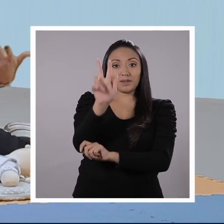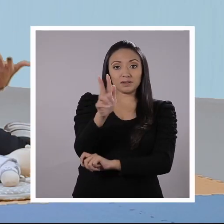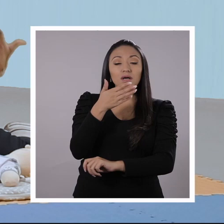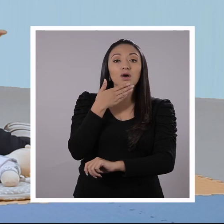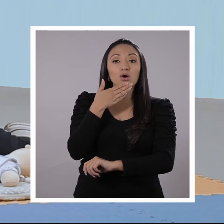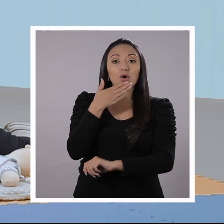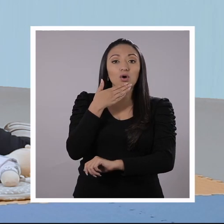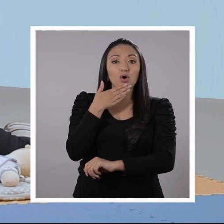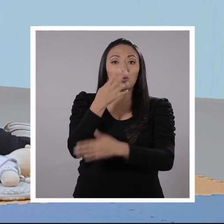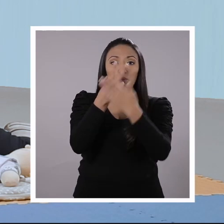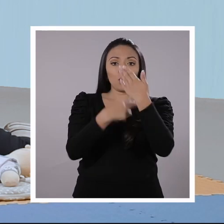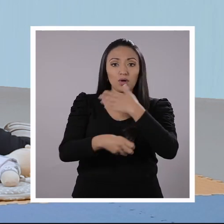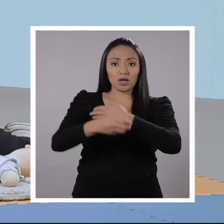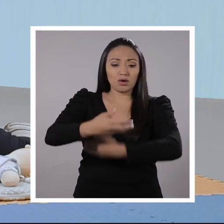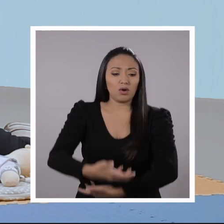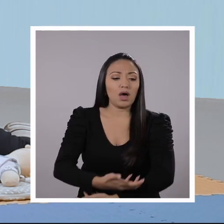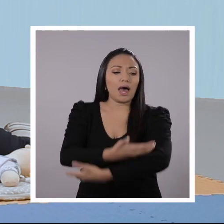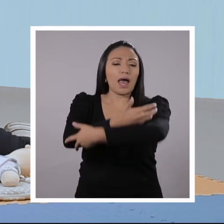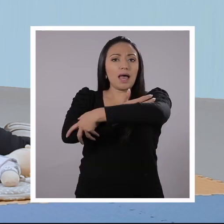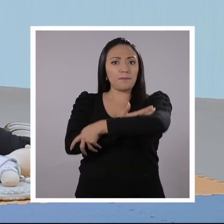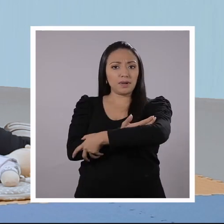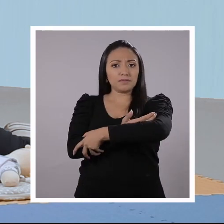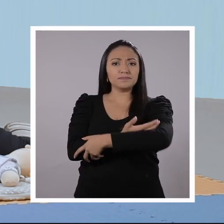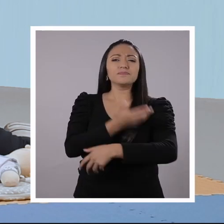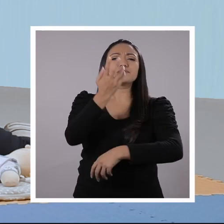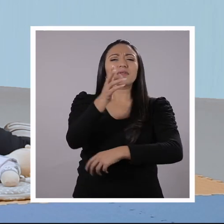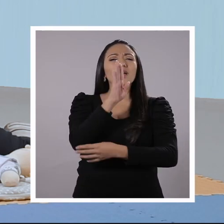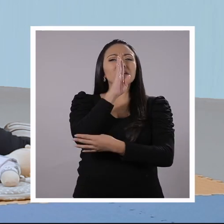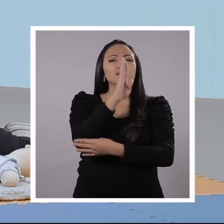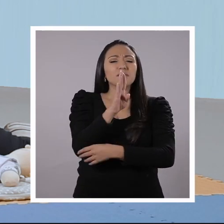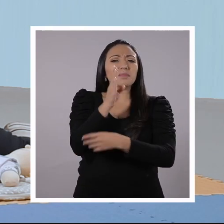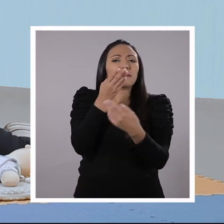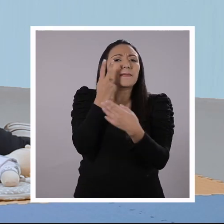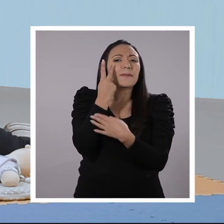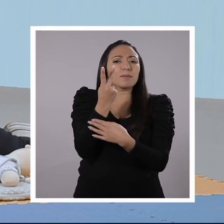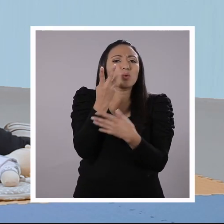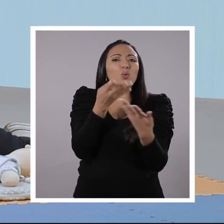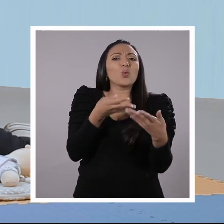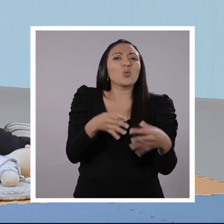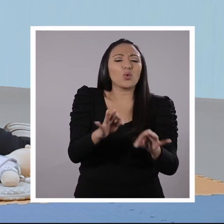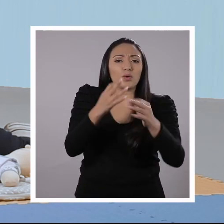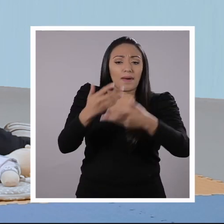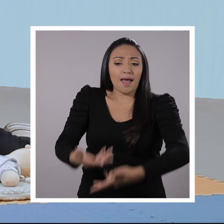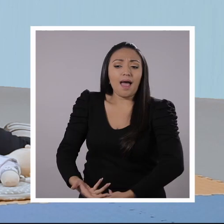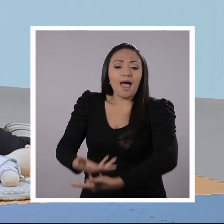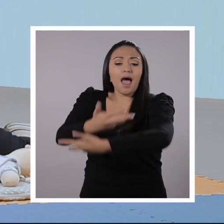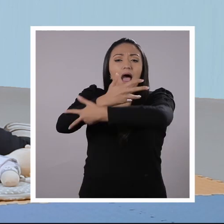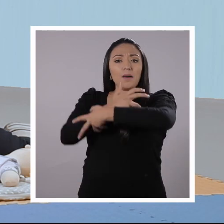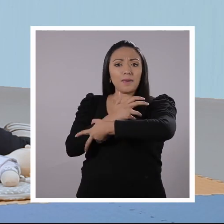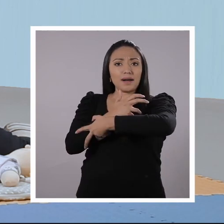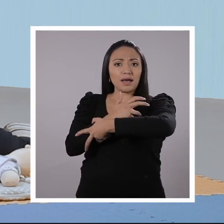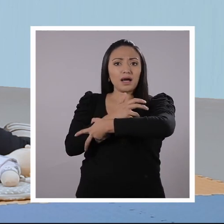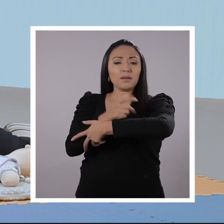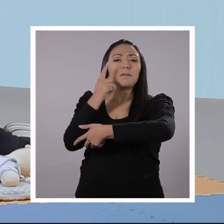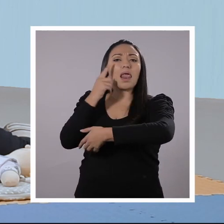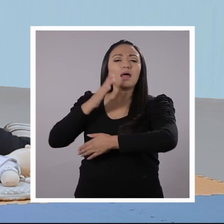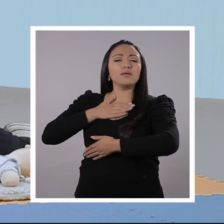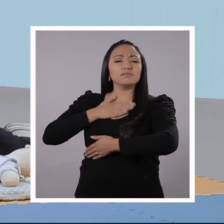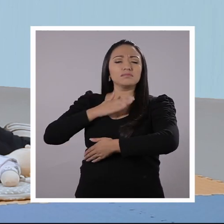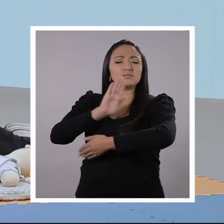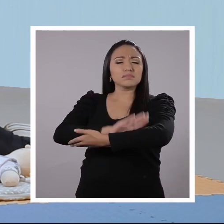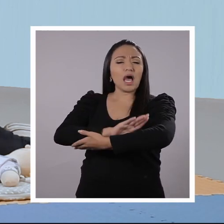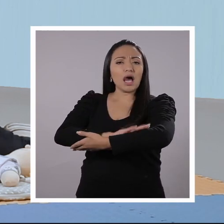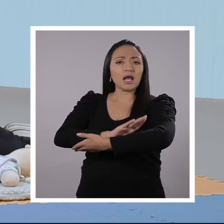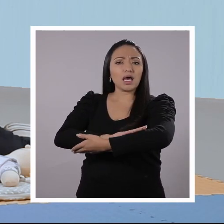de acunar o de amarcar a nuestro bebé. Por lo general, conocemos este tipo de maneras de amarcarlo